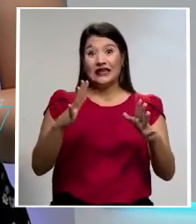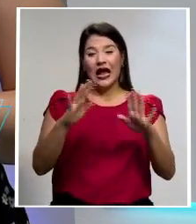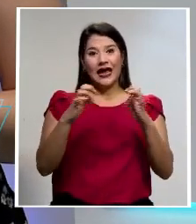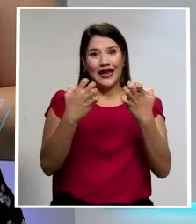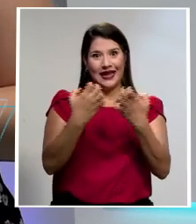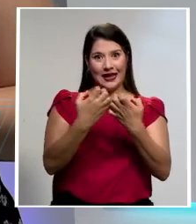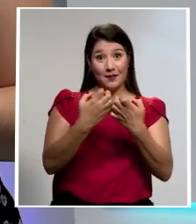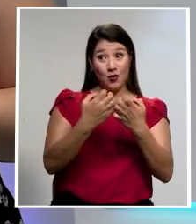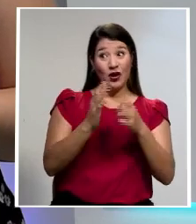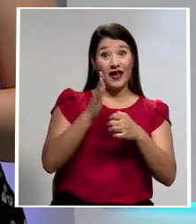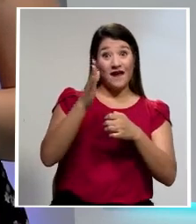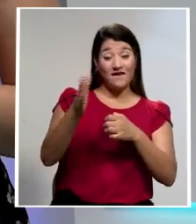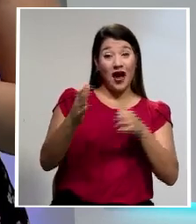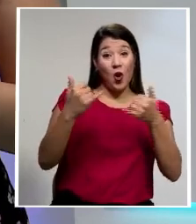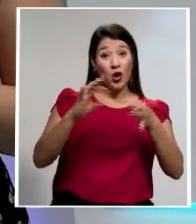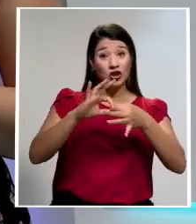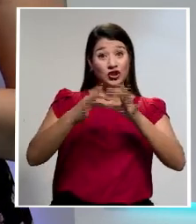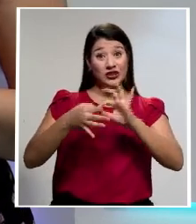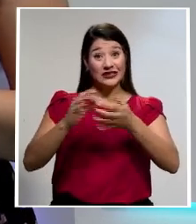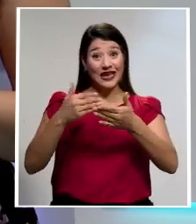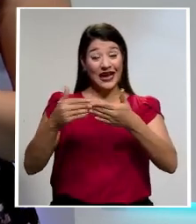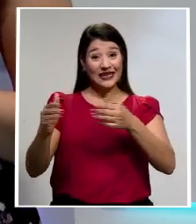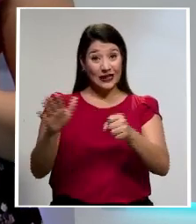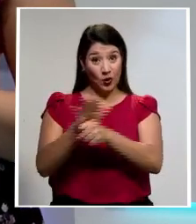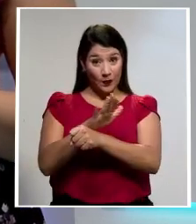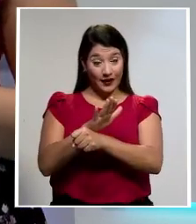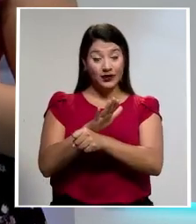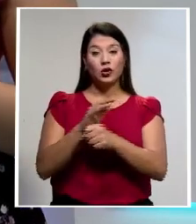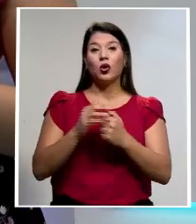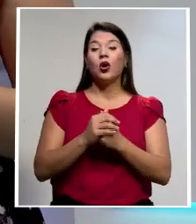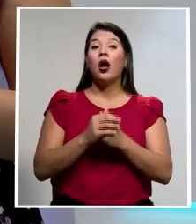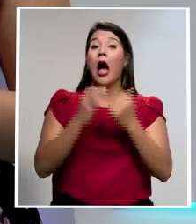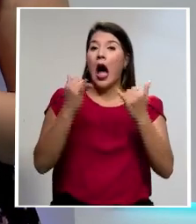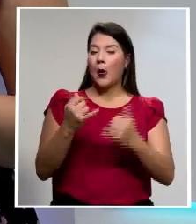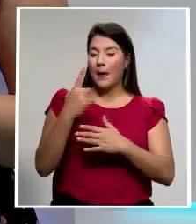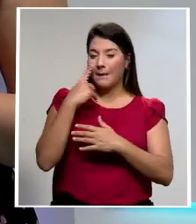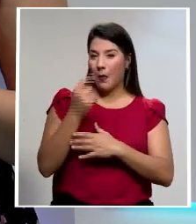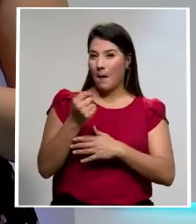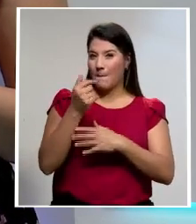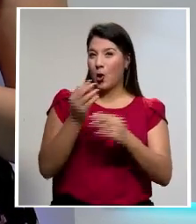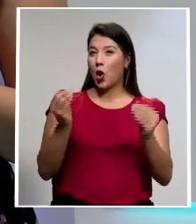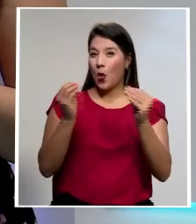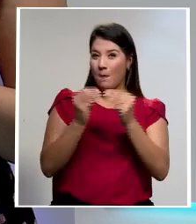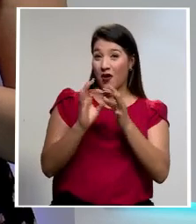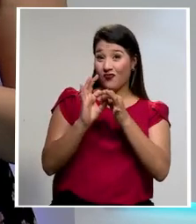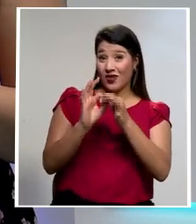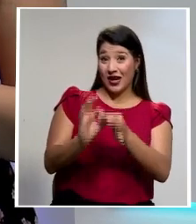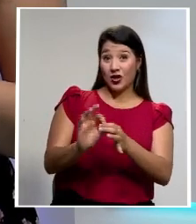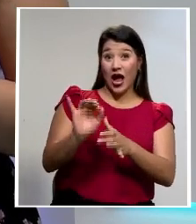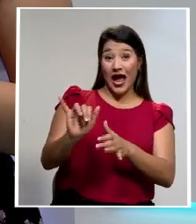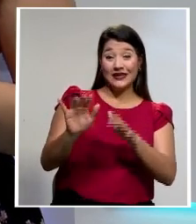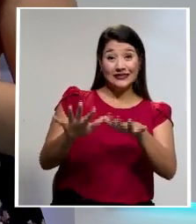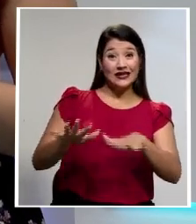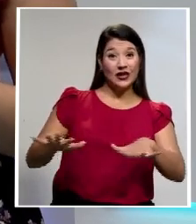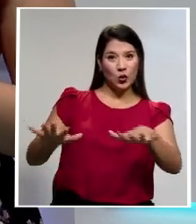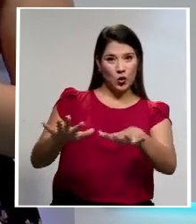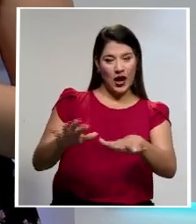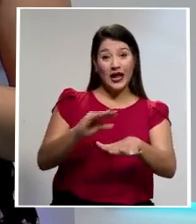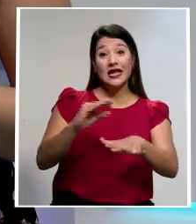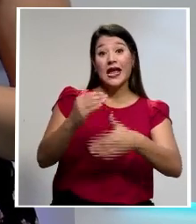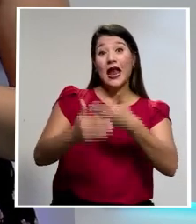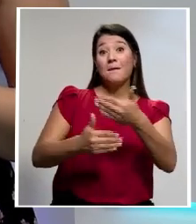serán recibidos por los habitantes de la ciudad de Matsukawa. Vamos a conocer un poco más de este lugar y el camino que tienen los ticos en